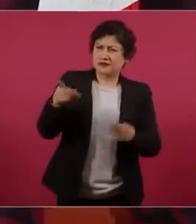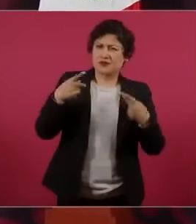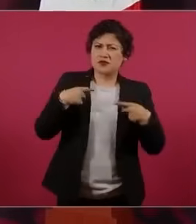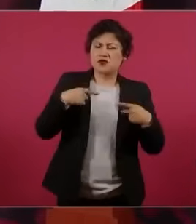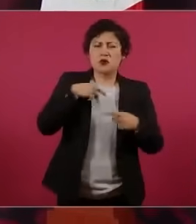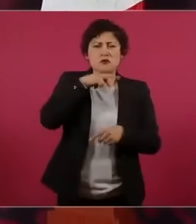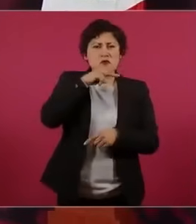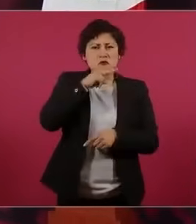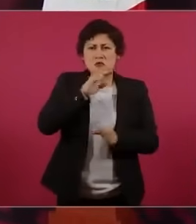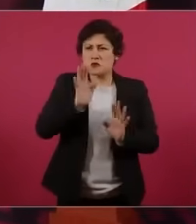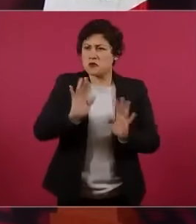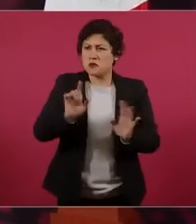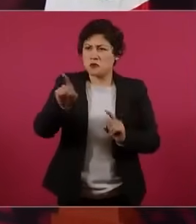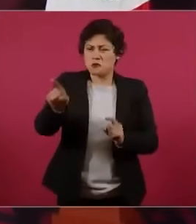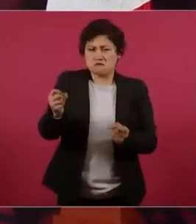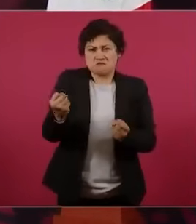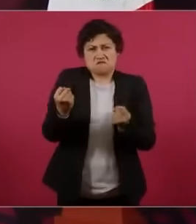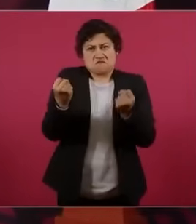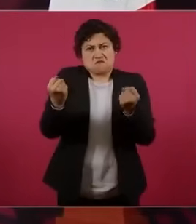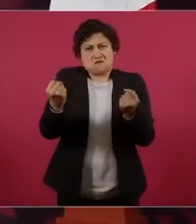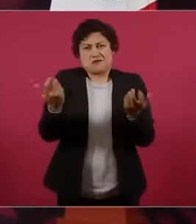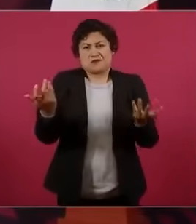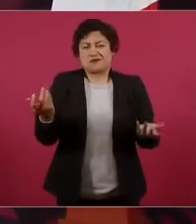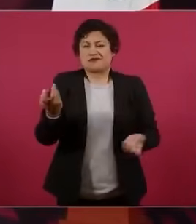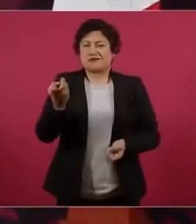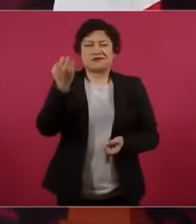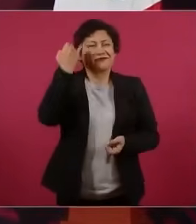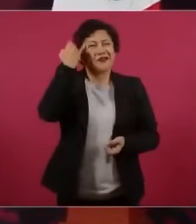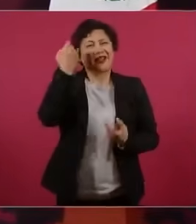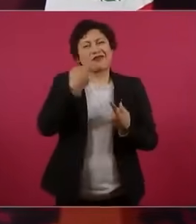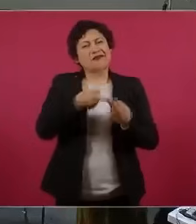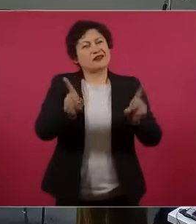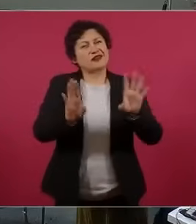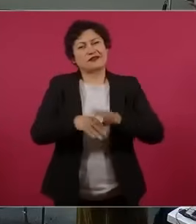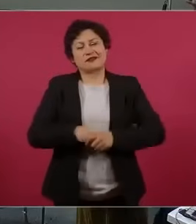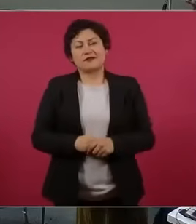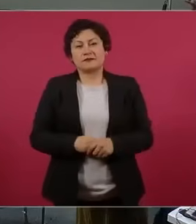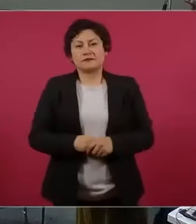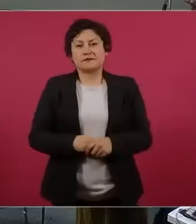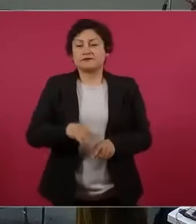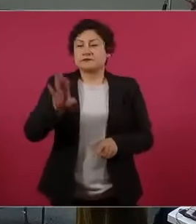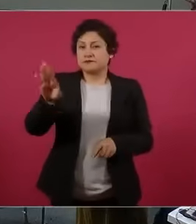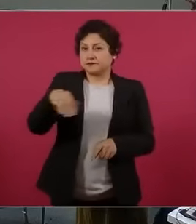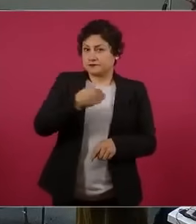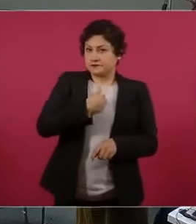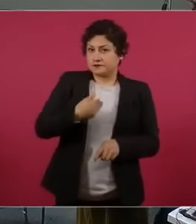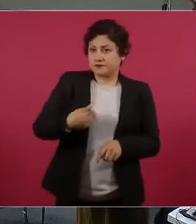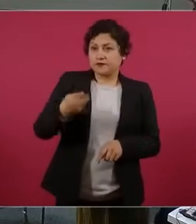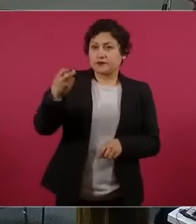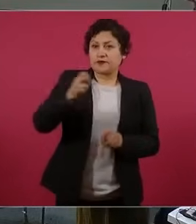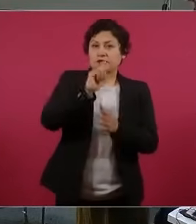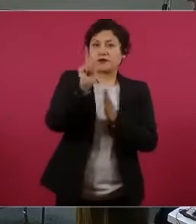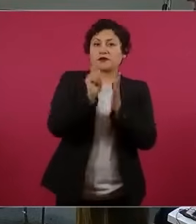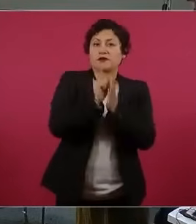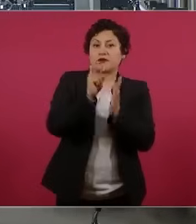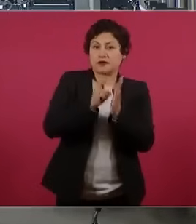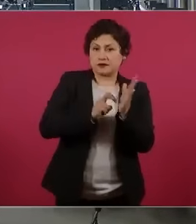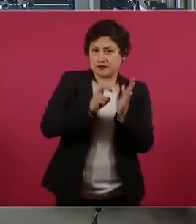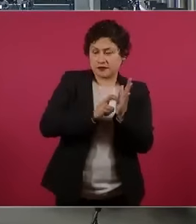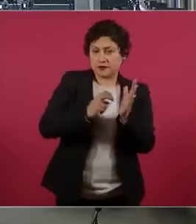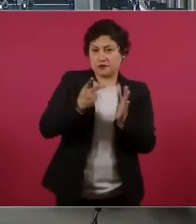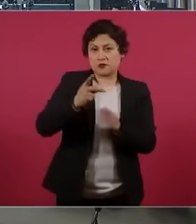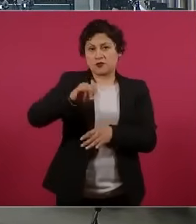Presidente, esto es otra cosa completamente distinta. De esta reforma al Poder Judicial, si también se